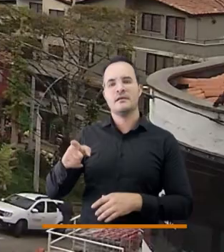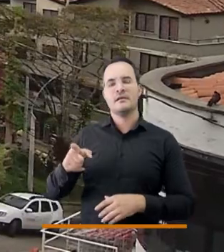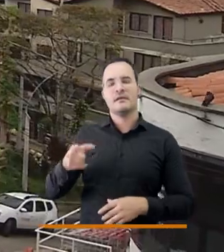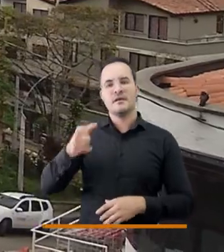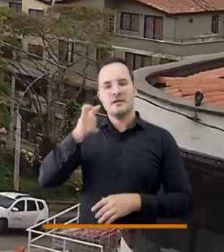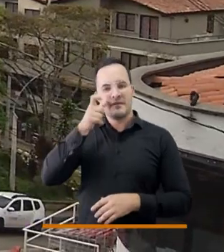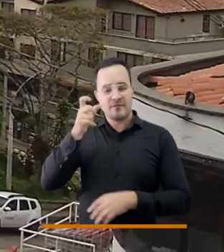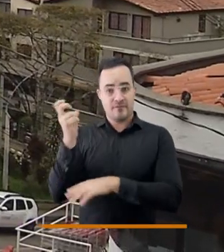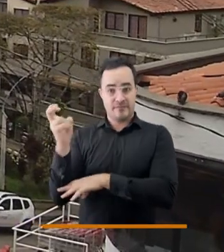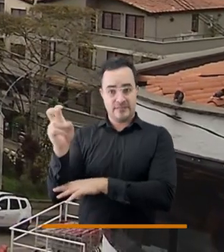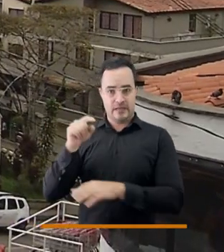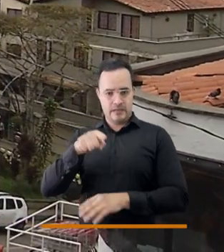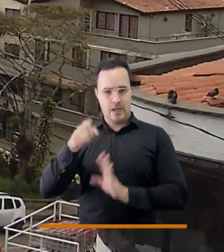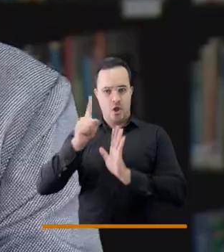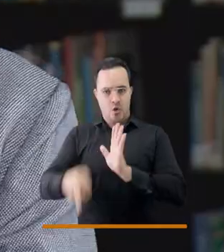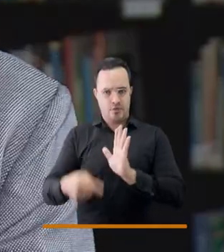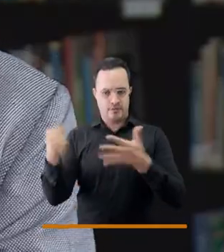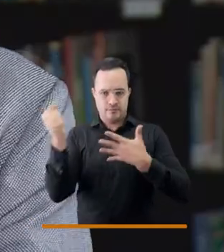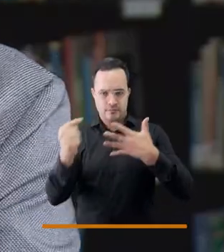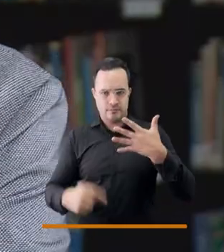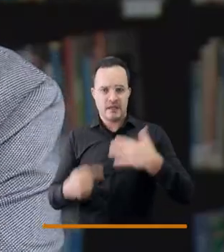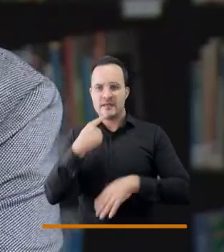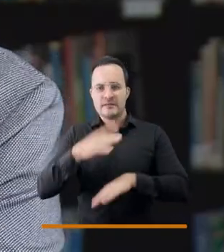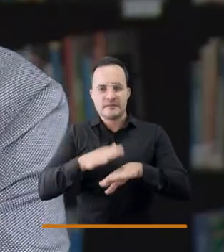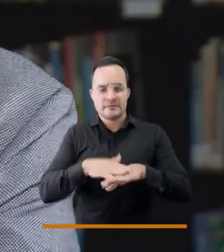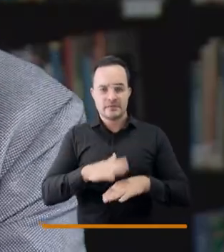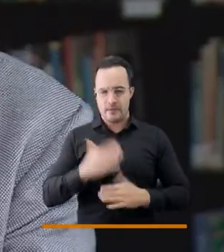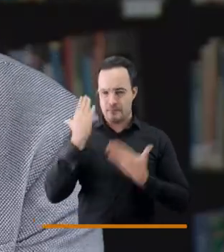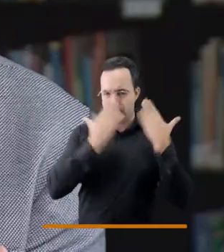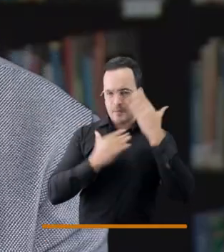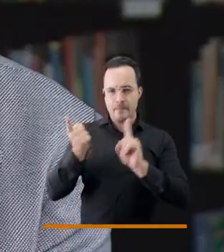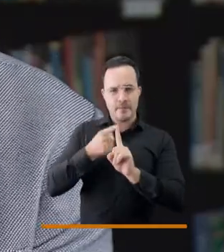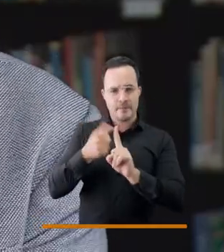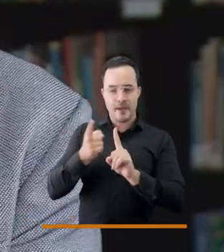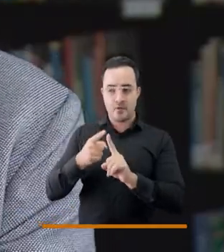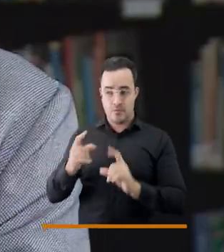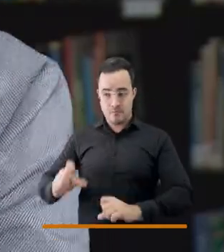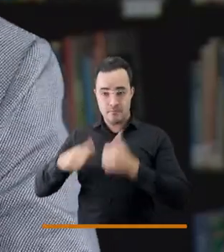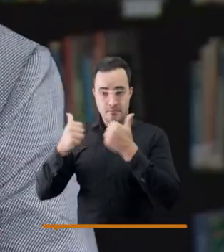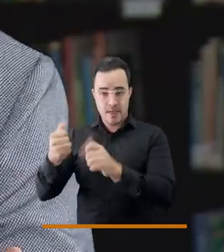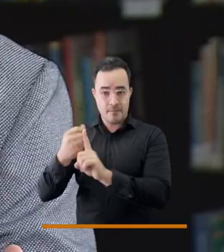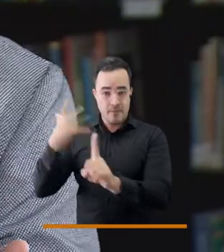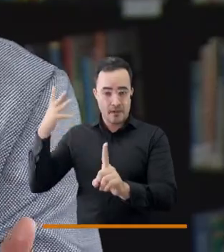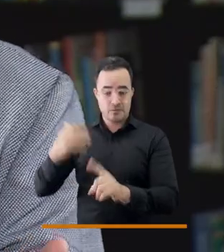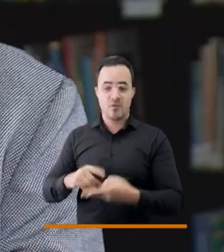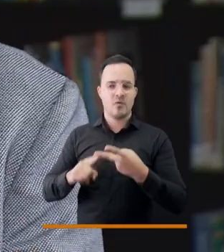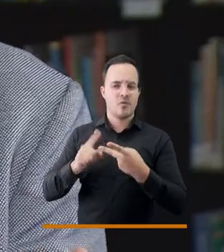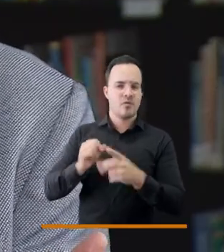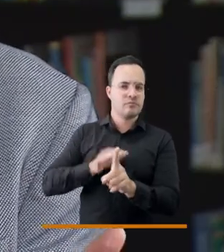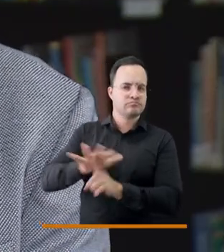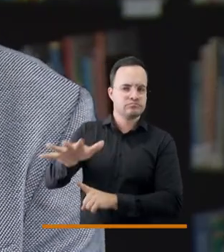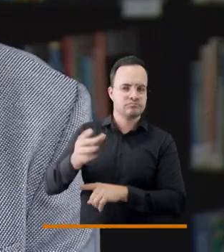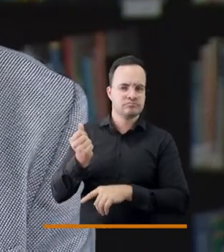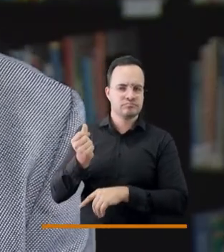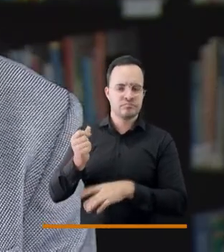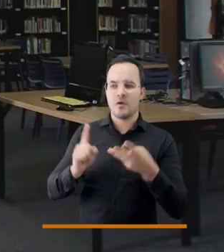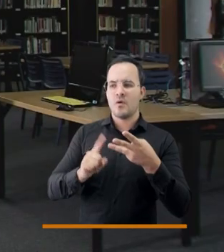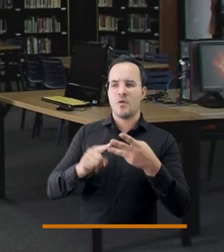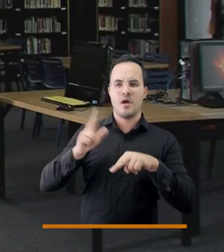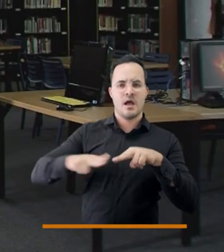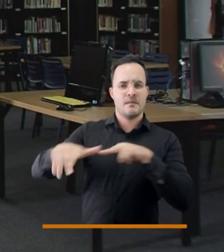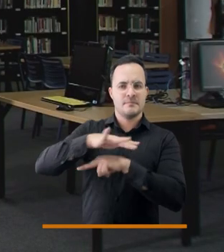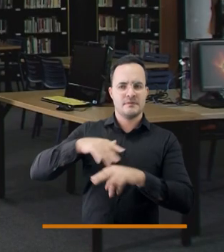ley de control fiscal de calcular e internalizar los costos sociales y ambientales, entre ellos los impactos ambientales que has